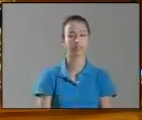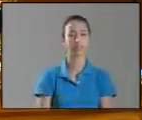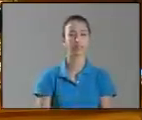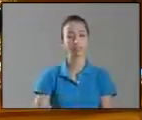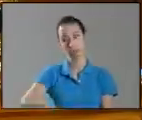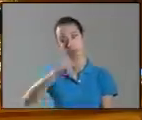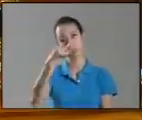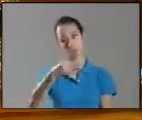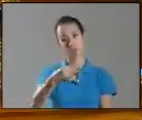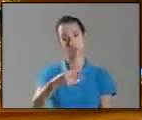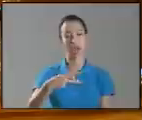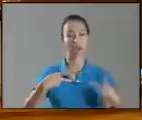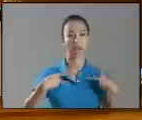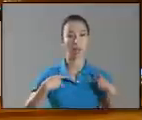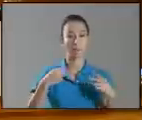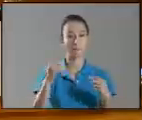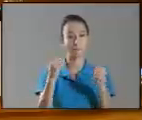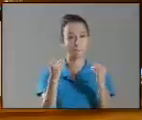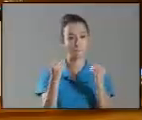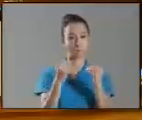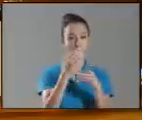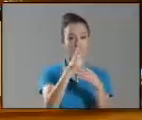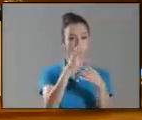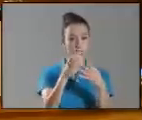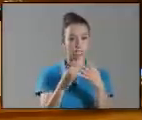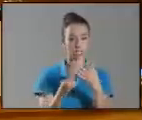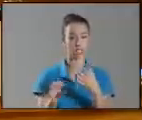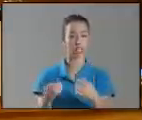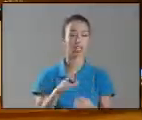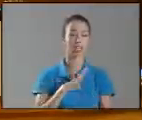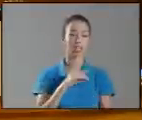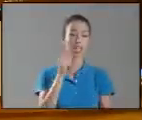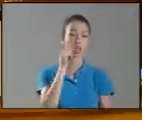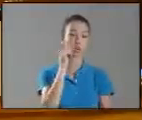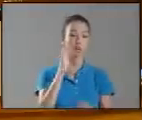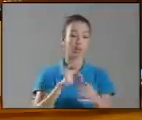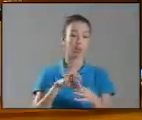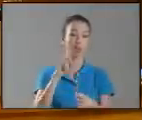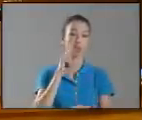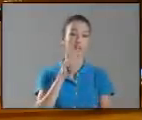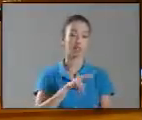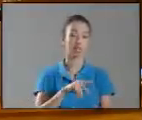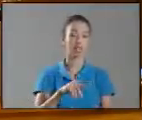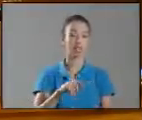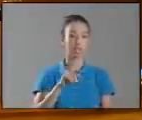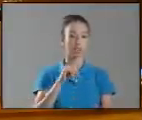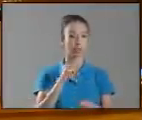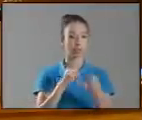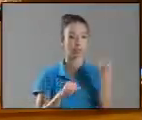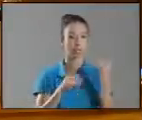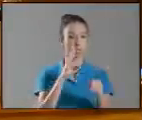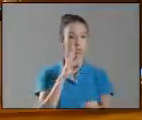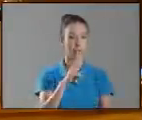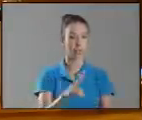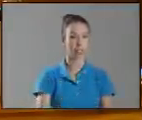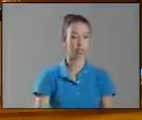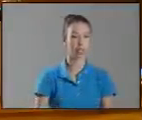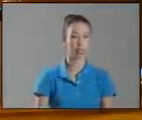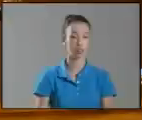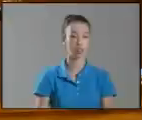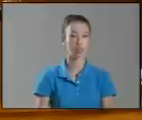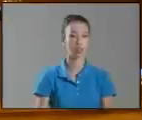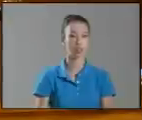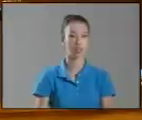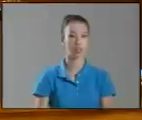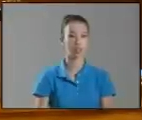Yo he puesto varias veces este ejemplo, hermano. Lo voy a poner una vez más. Claro que hay varias